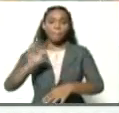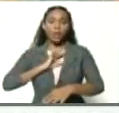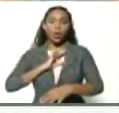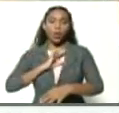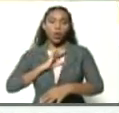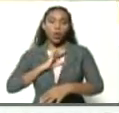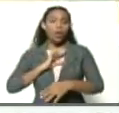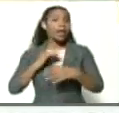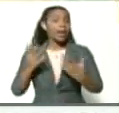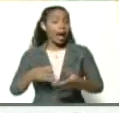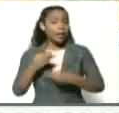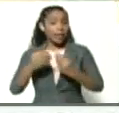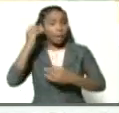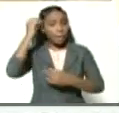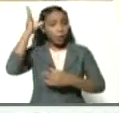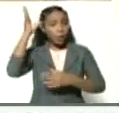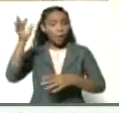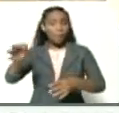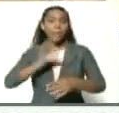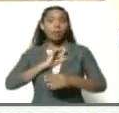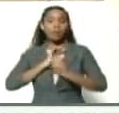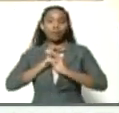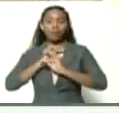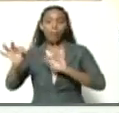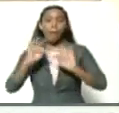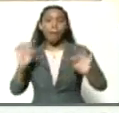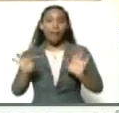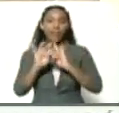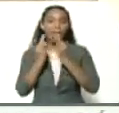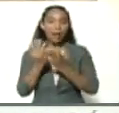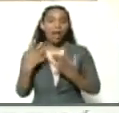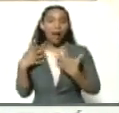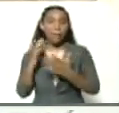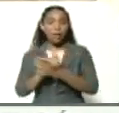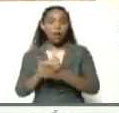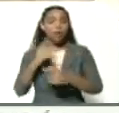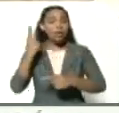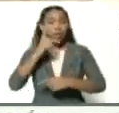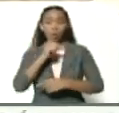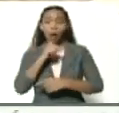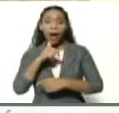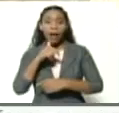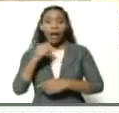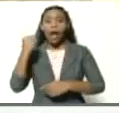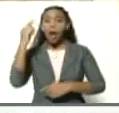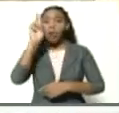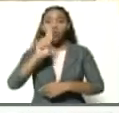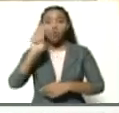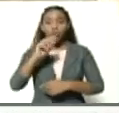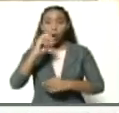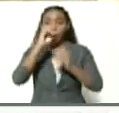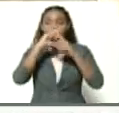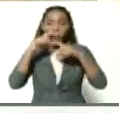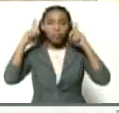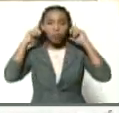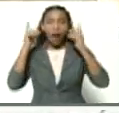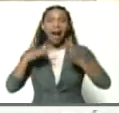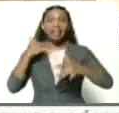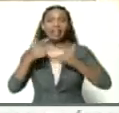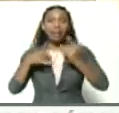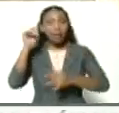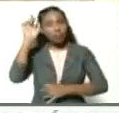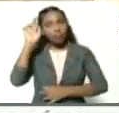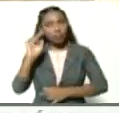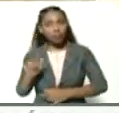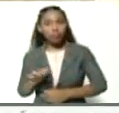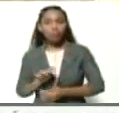y van a ser capaces de transmitir el virus a sus familiares y compañeros si no tienen la barrera, el uso del tapaboca como una actividad cotidiana